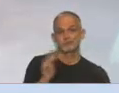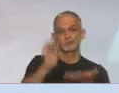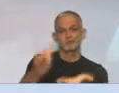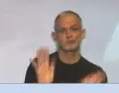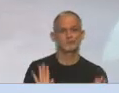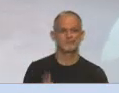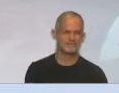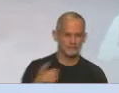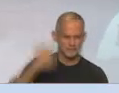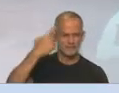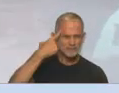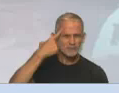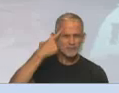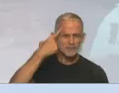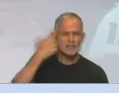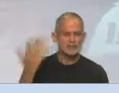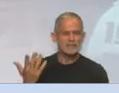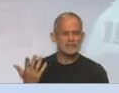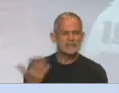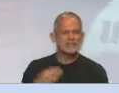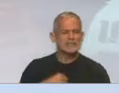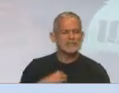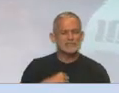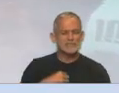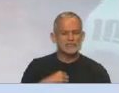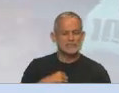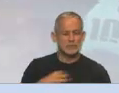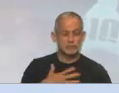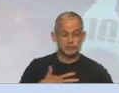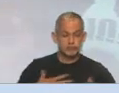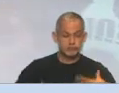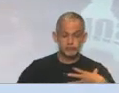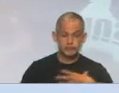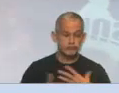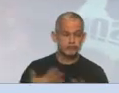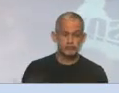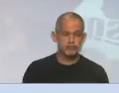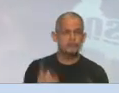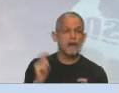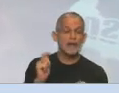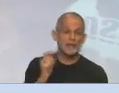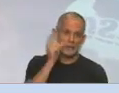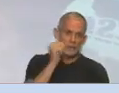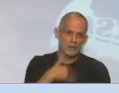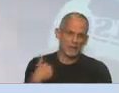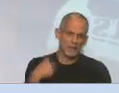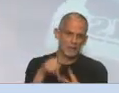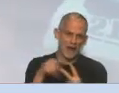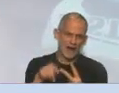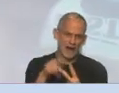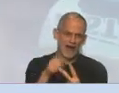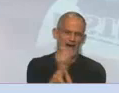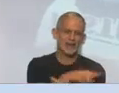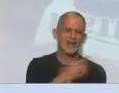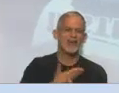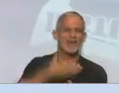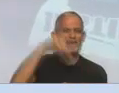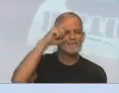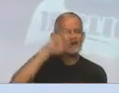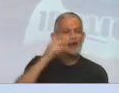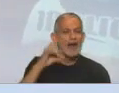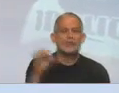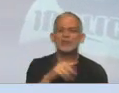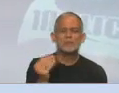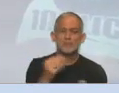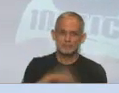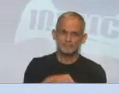Pero pensaba en todos los sentimientos que deben de recorrer al papá y a la mamá de Fernando por